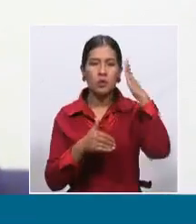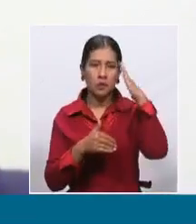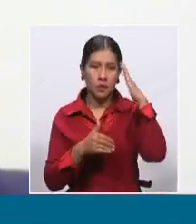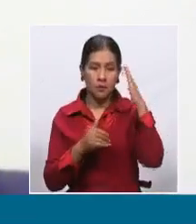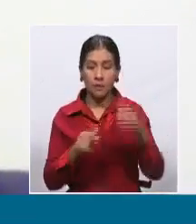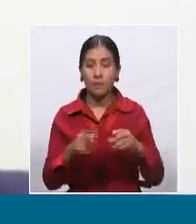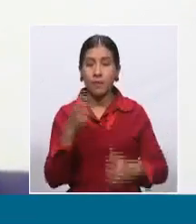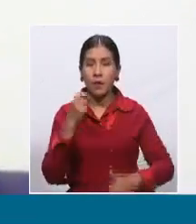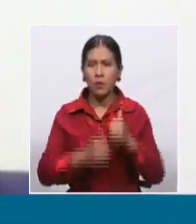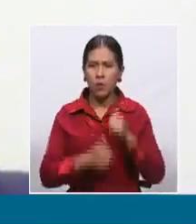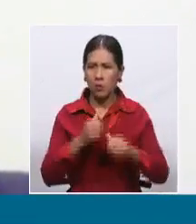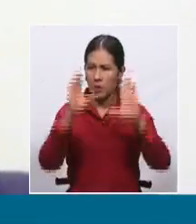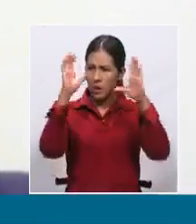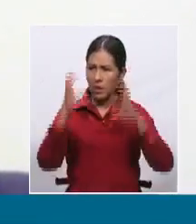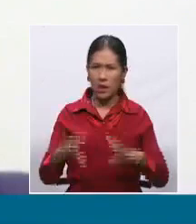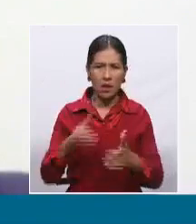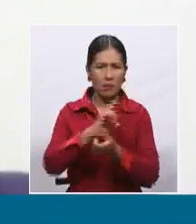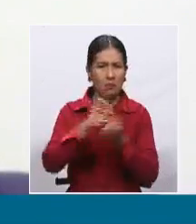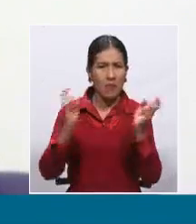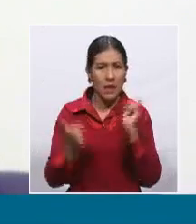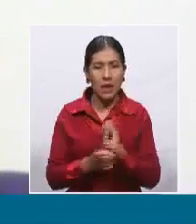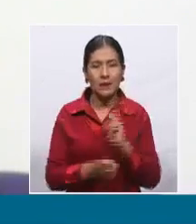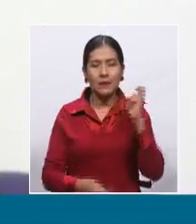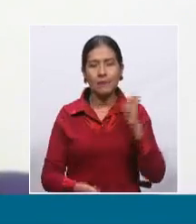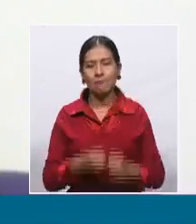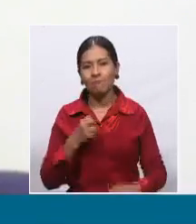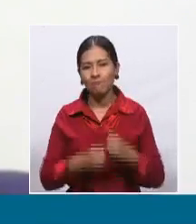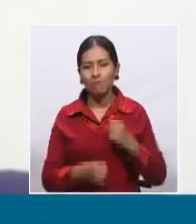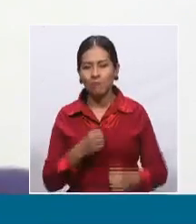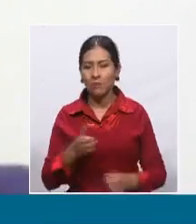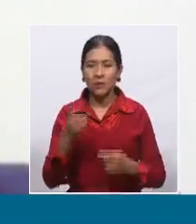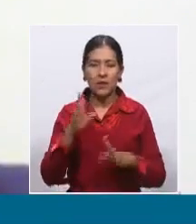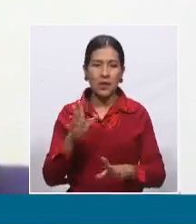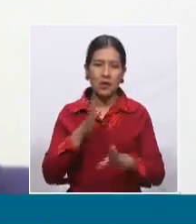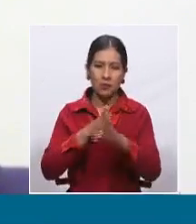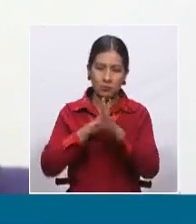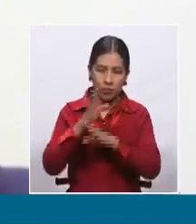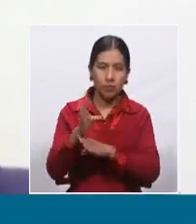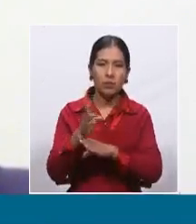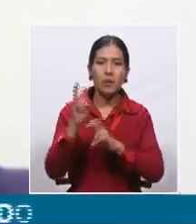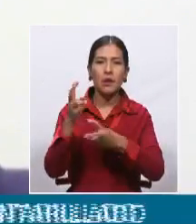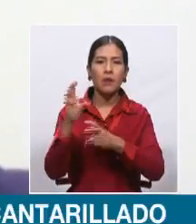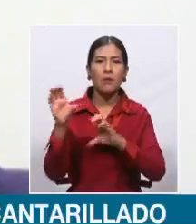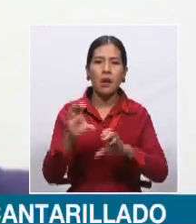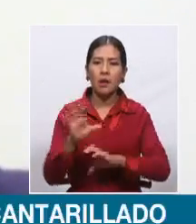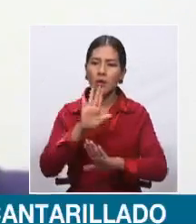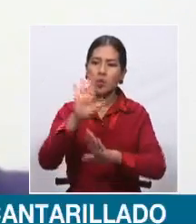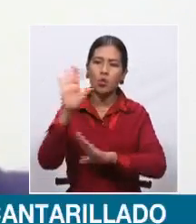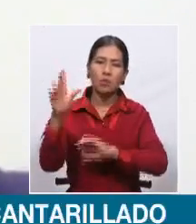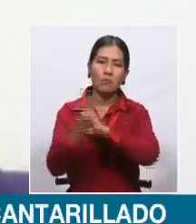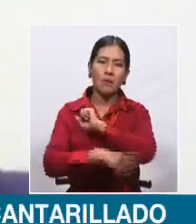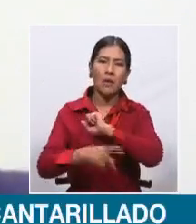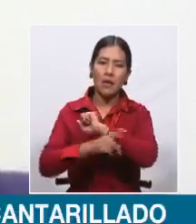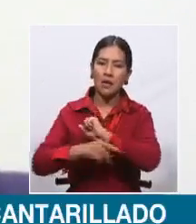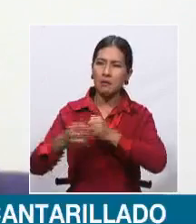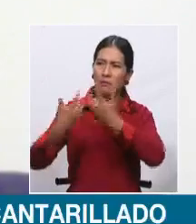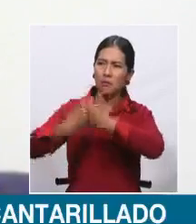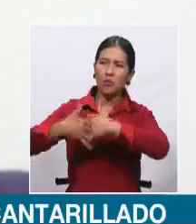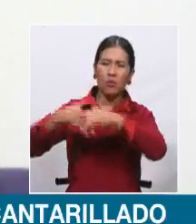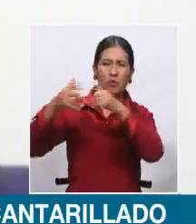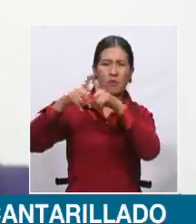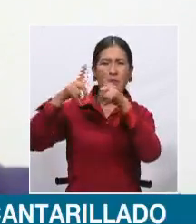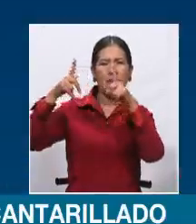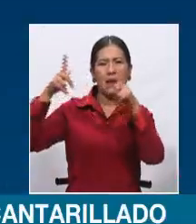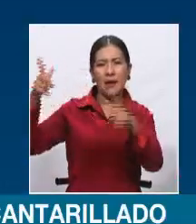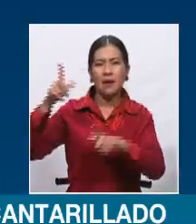esta acción del cambio climático está pues directamente relacionado con acciones de los países del primer mundo, ¿no? Con